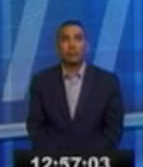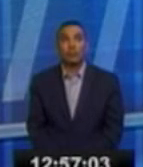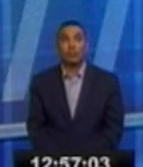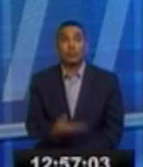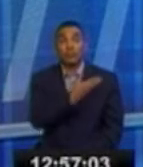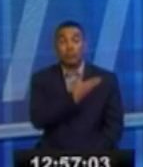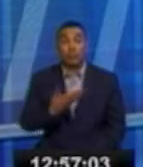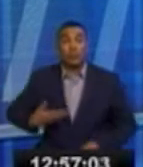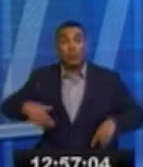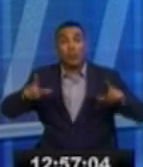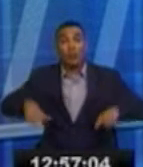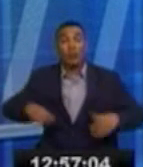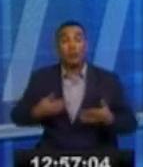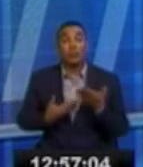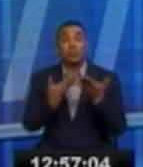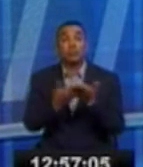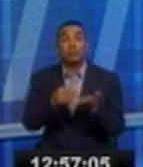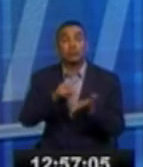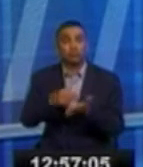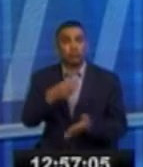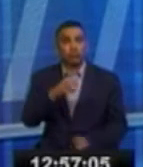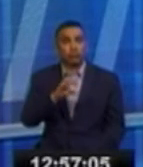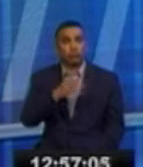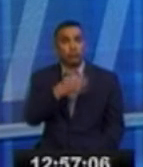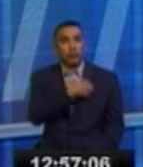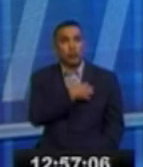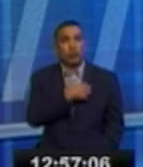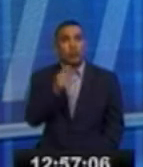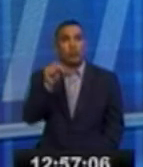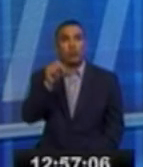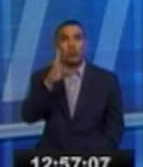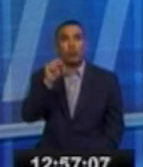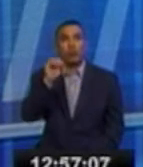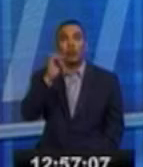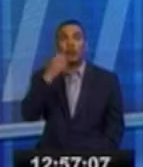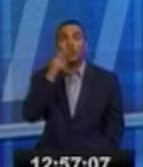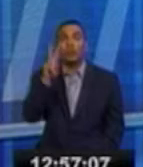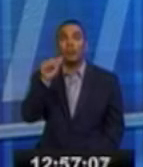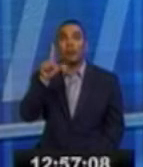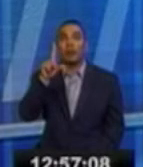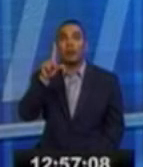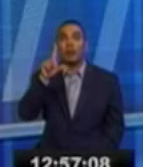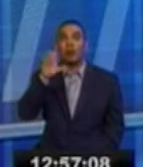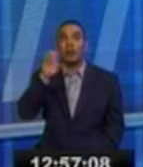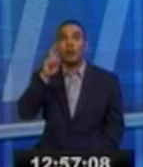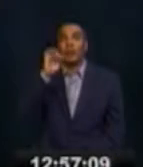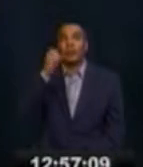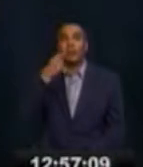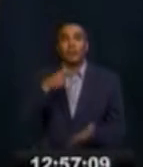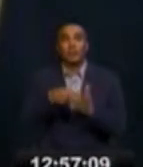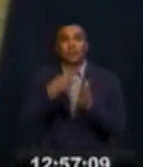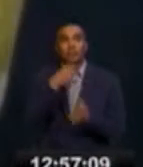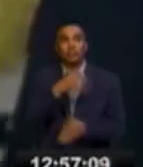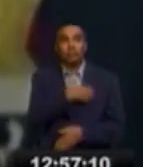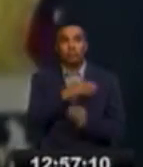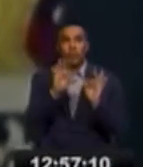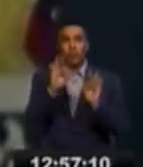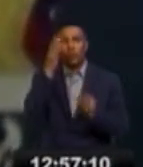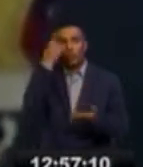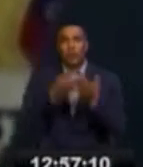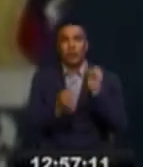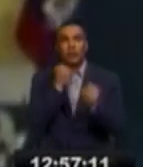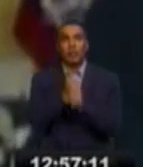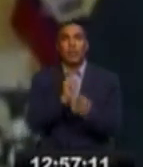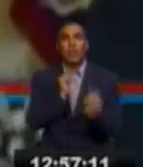Y el presidente Lenín Moreno entregó la condecoración a Antonio Valencia con la Orden Nacional al Mérito en el grado de oficial por su